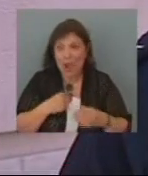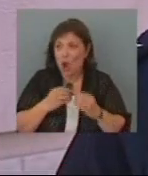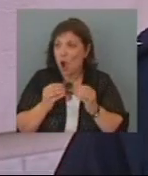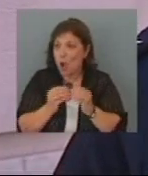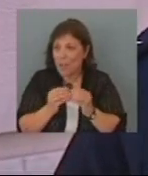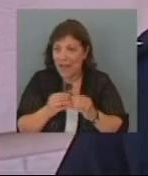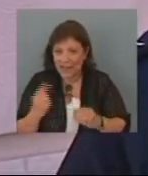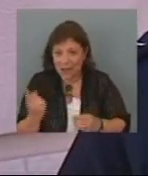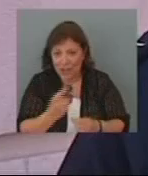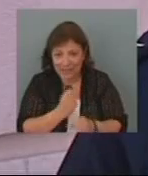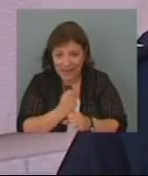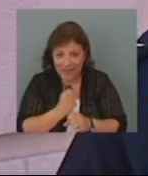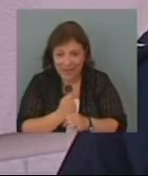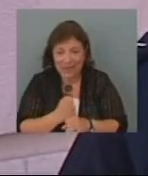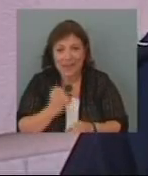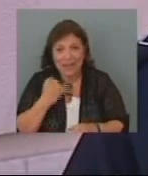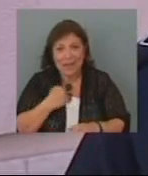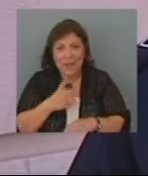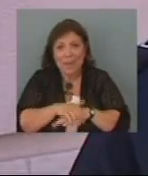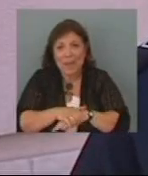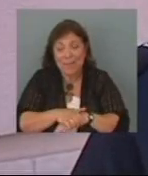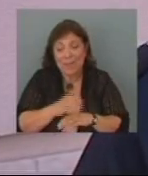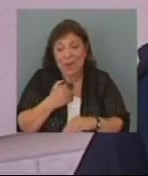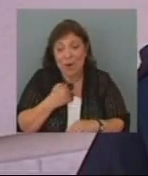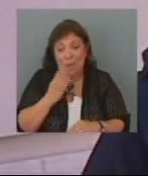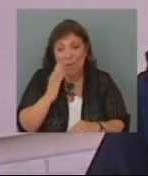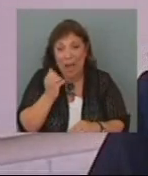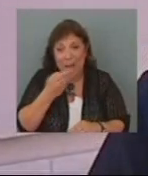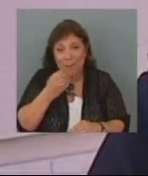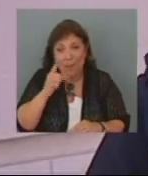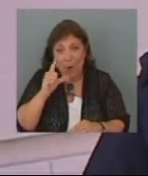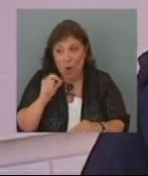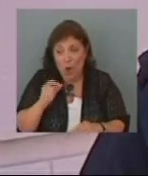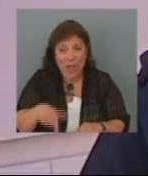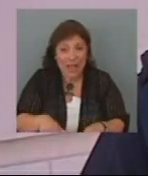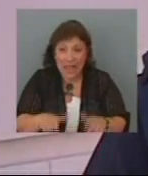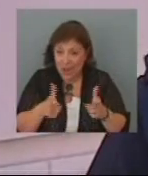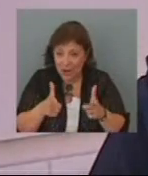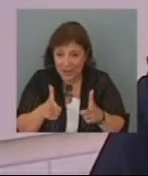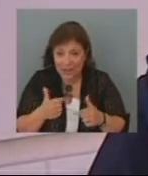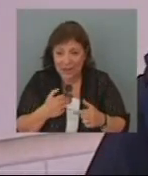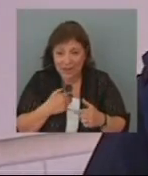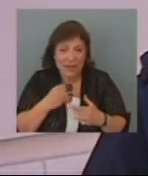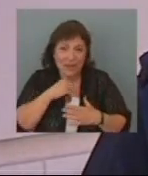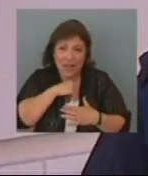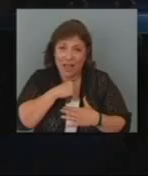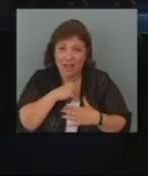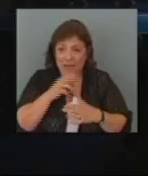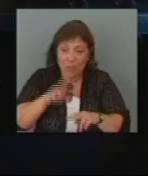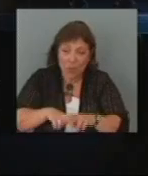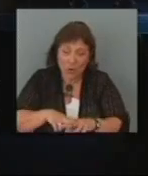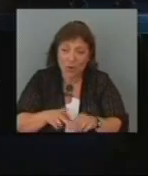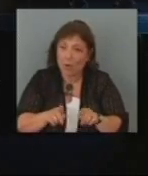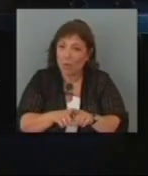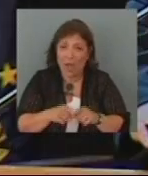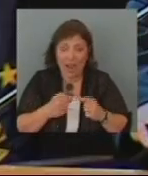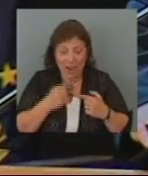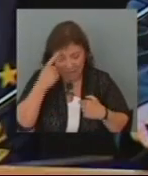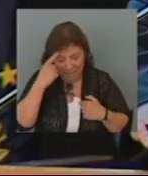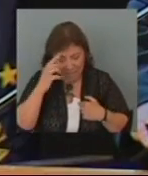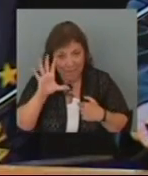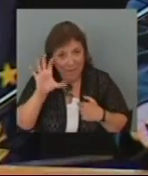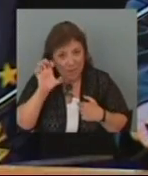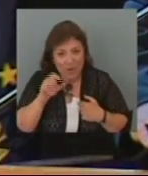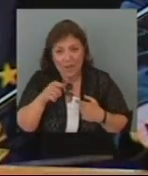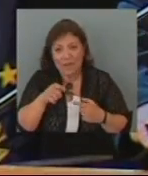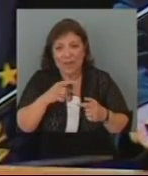trabajo y para mi amigo Carlito, que en este momento no estaba, pero sí en el corazón de todos nosotros, ¿no? En su discurso, Lallera